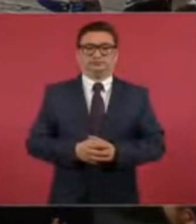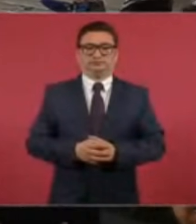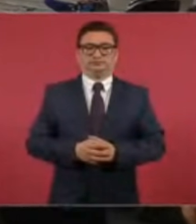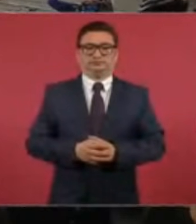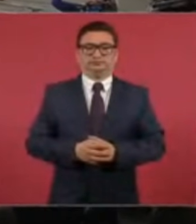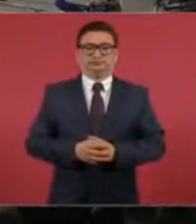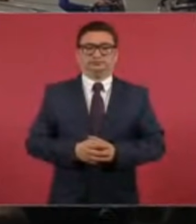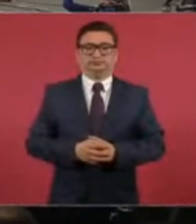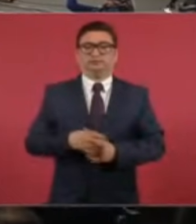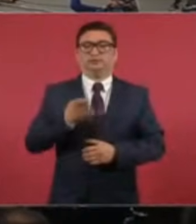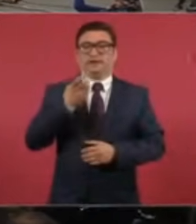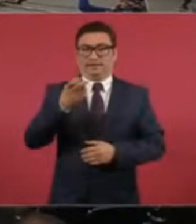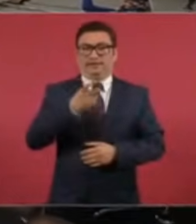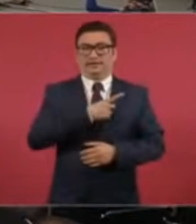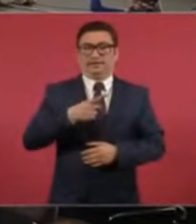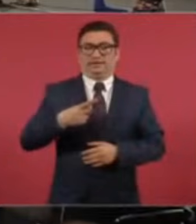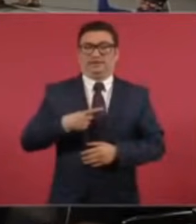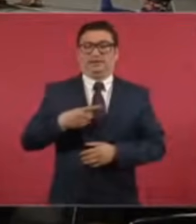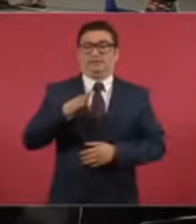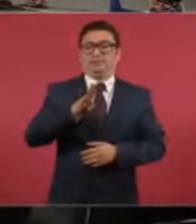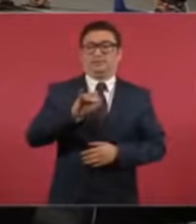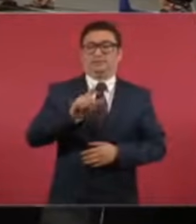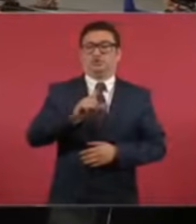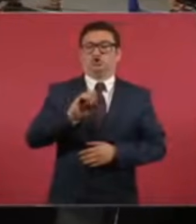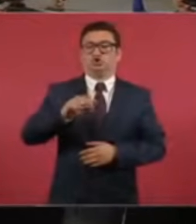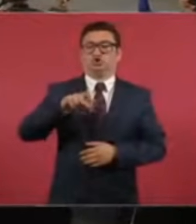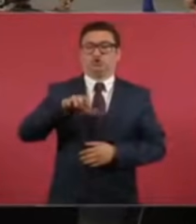Esta es la deuda en billones de pesos.